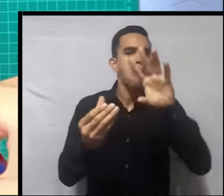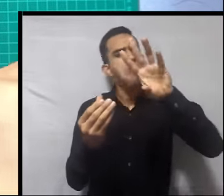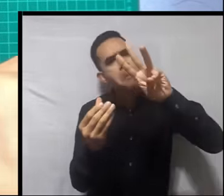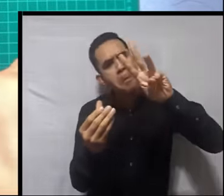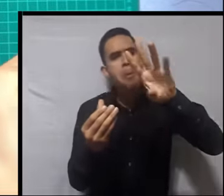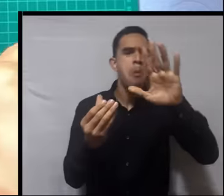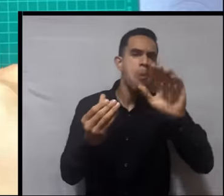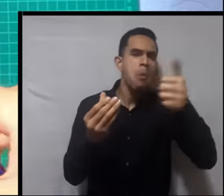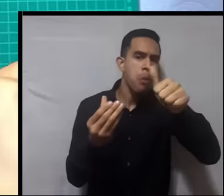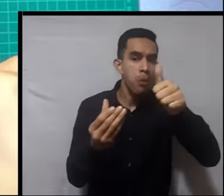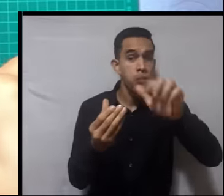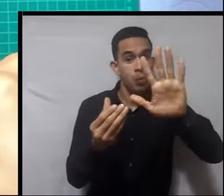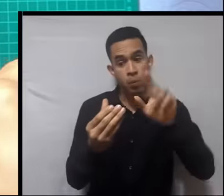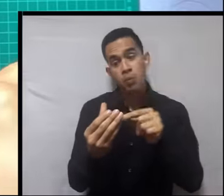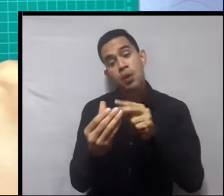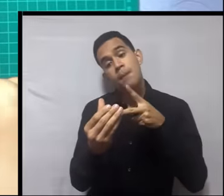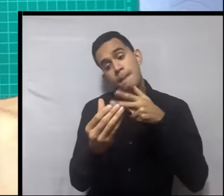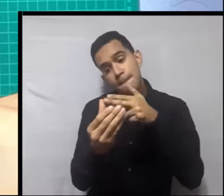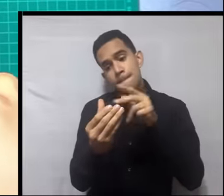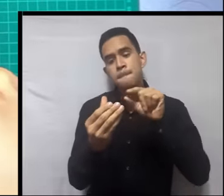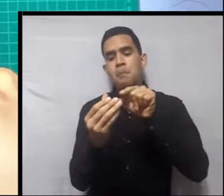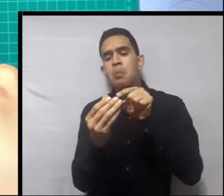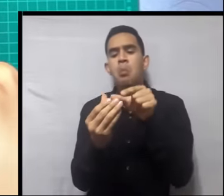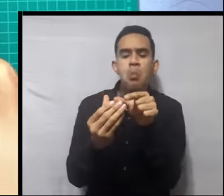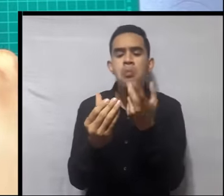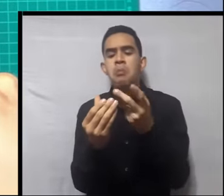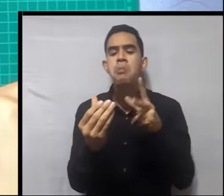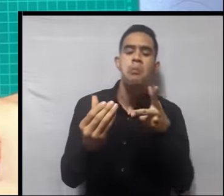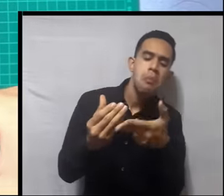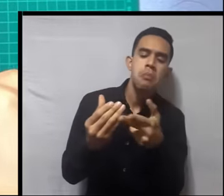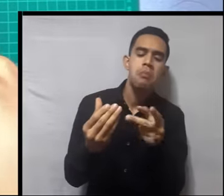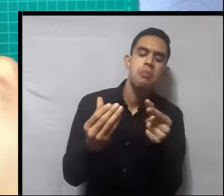distancia equitativa en cada incisión.